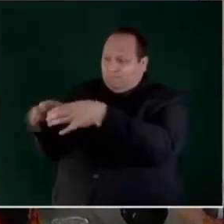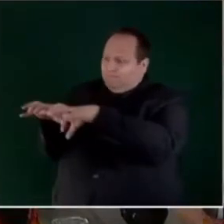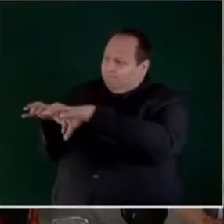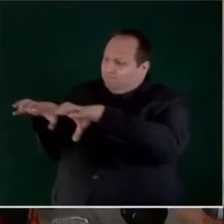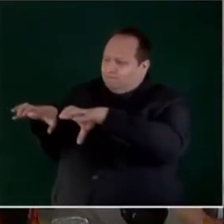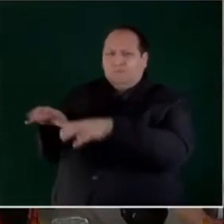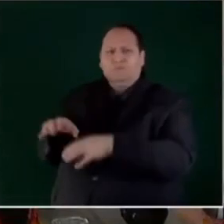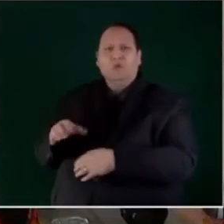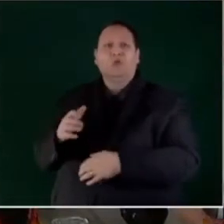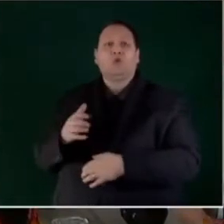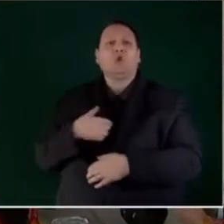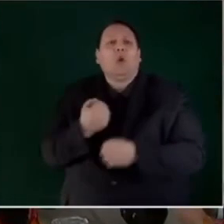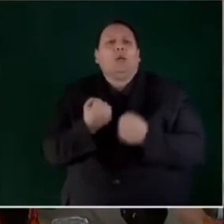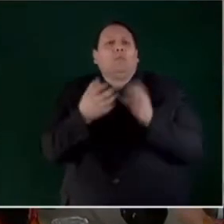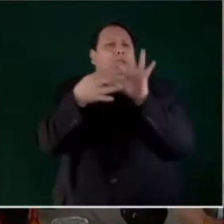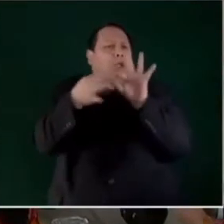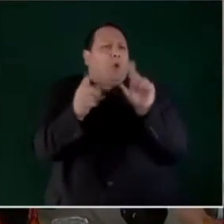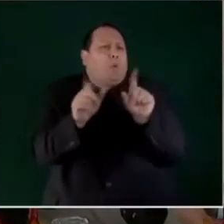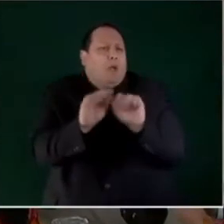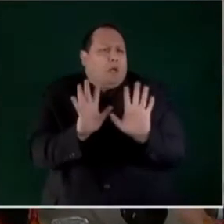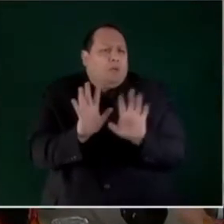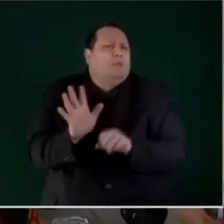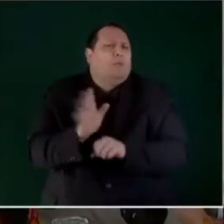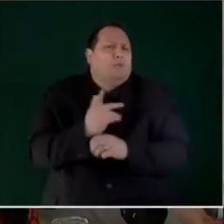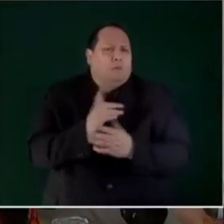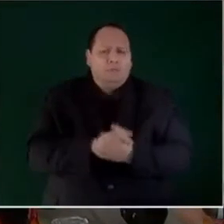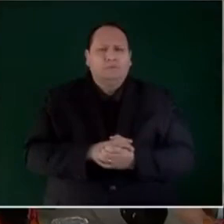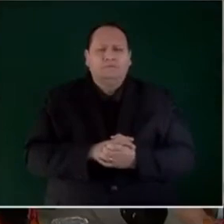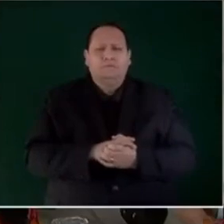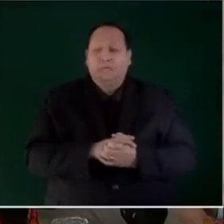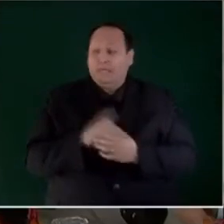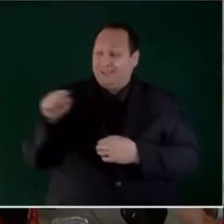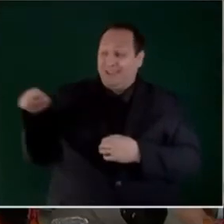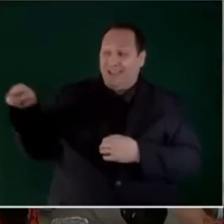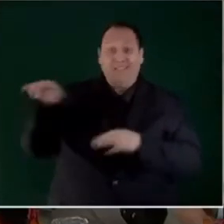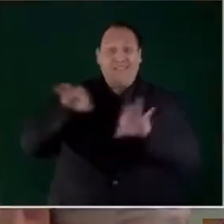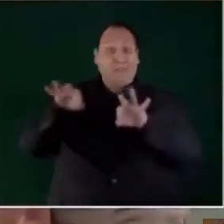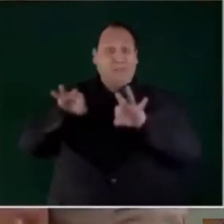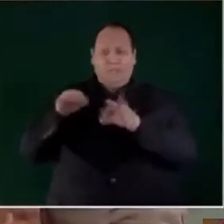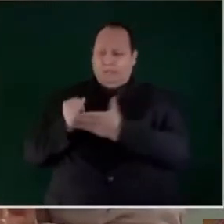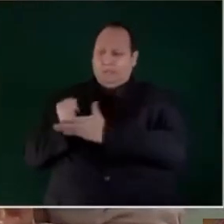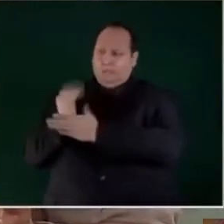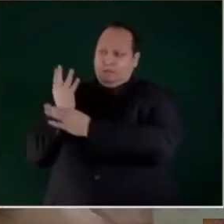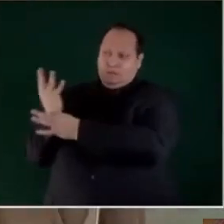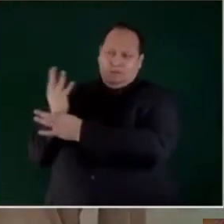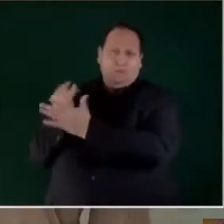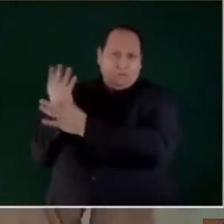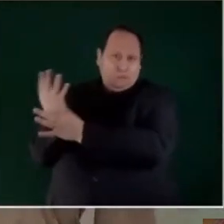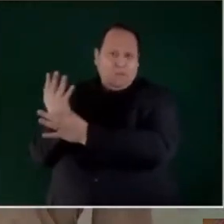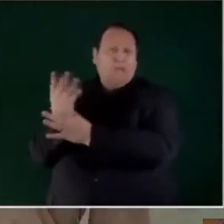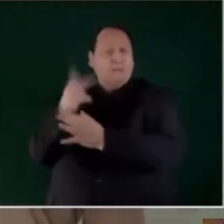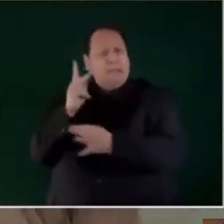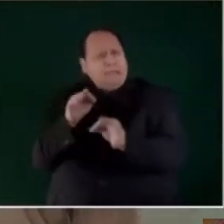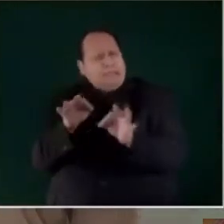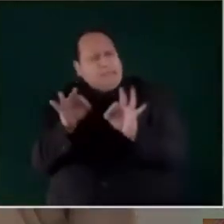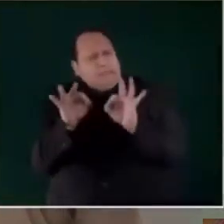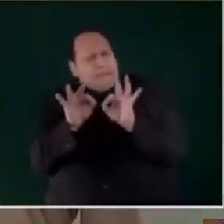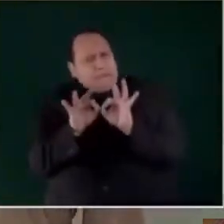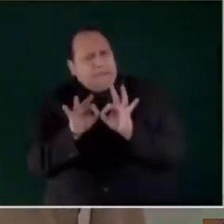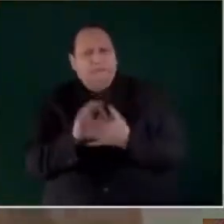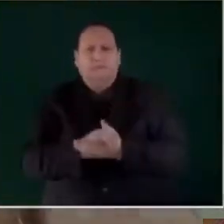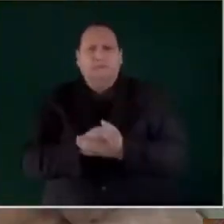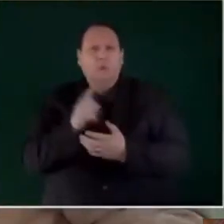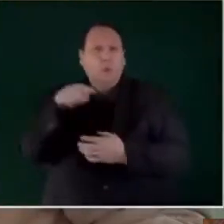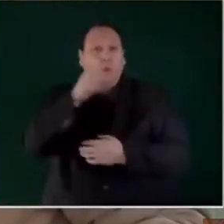Yo nada más estoy comentando esto porque los trabajadores son los que tienen que decidir, pero es importante que